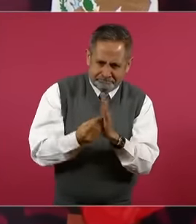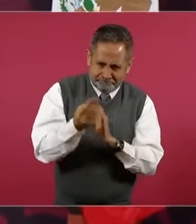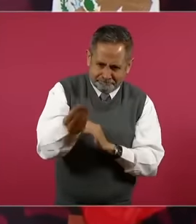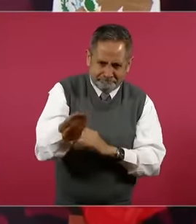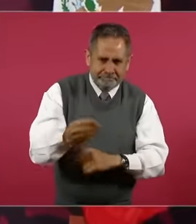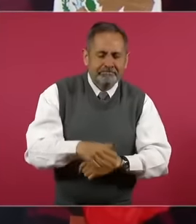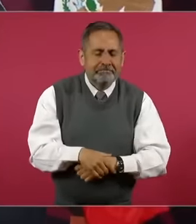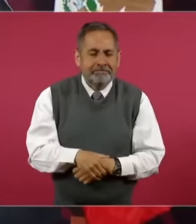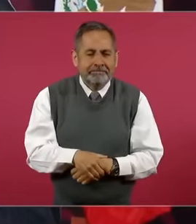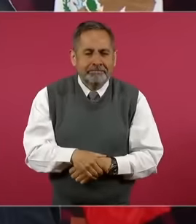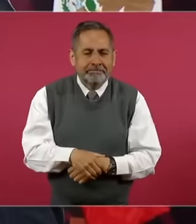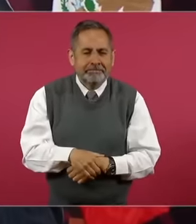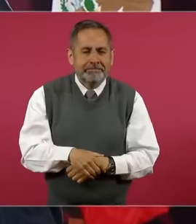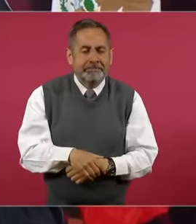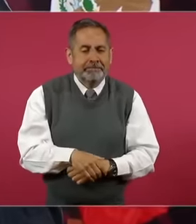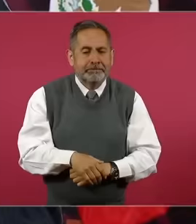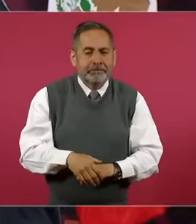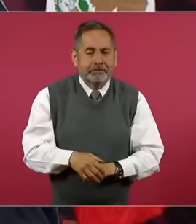el reloj.